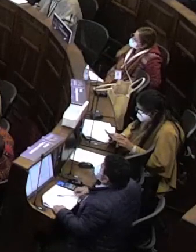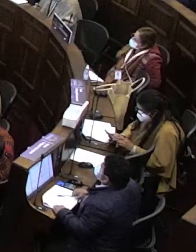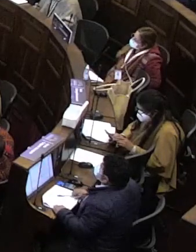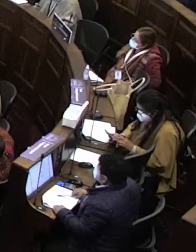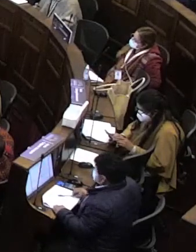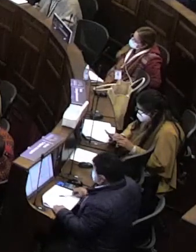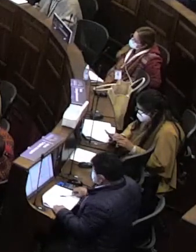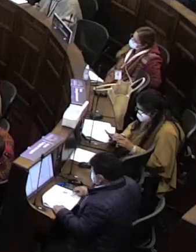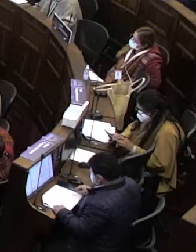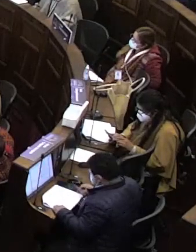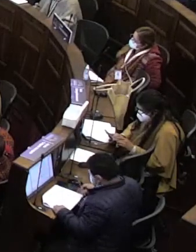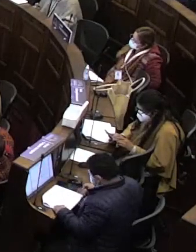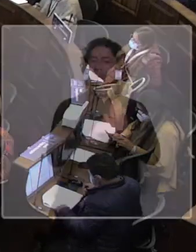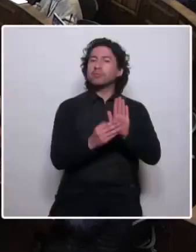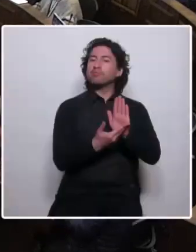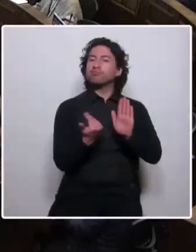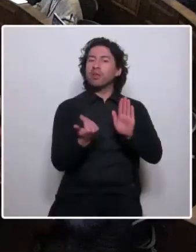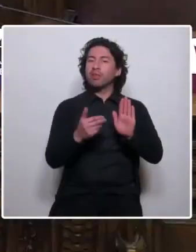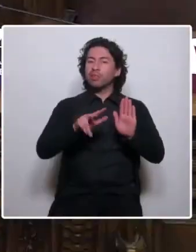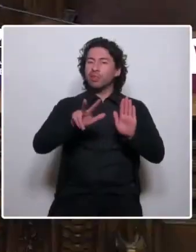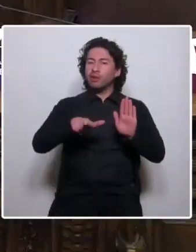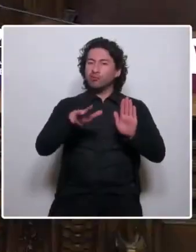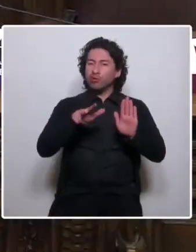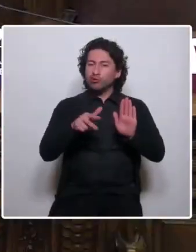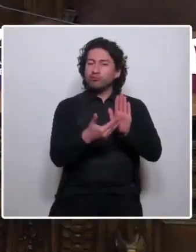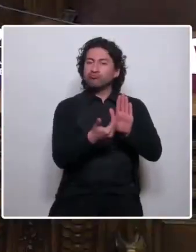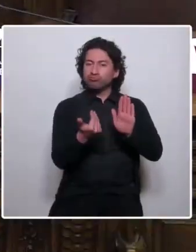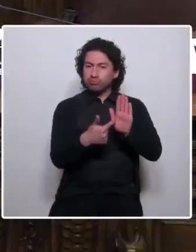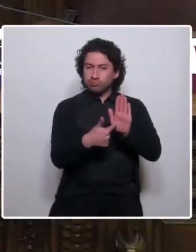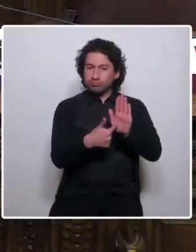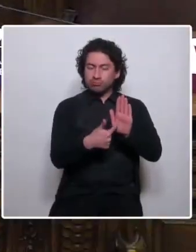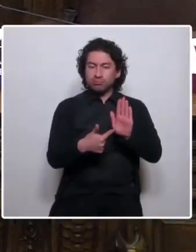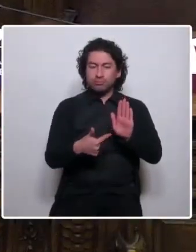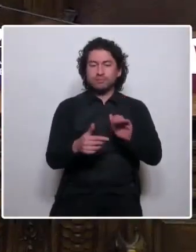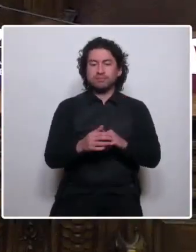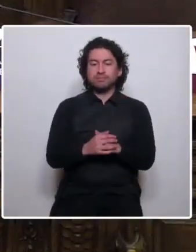Bien, vamos a continuar en la página 18 del comparado.